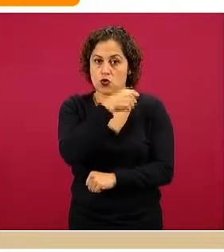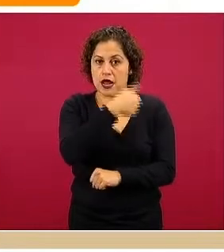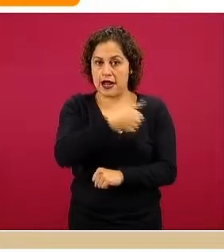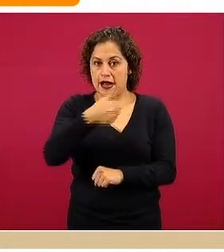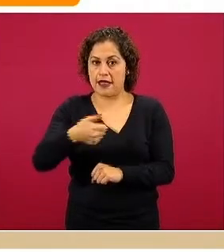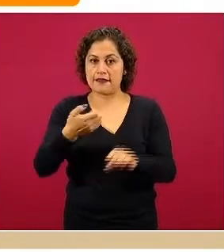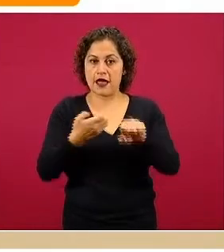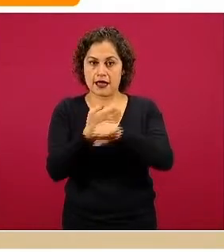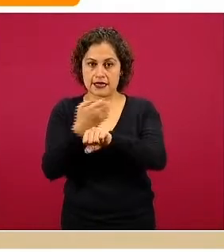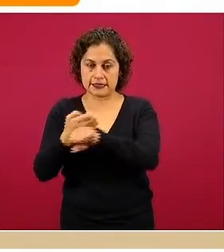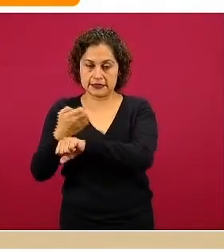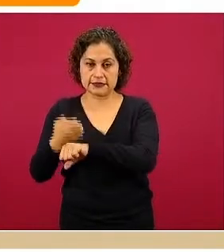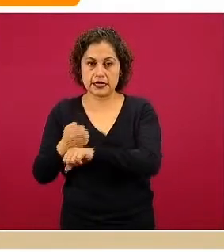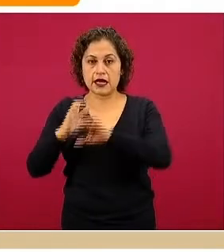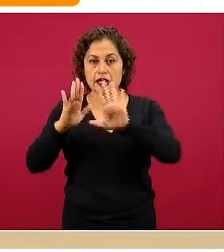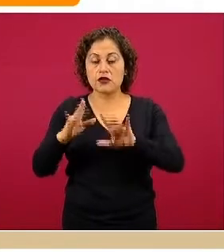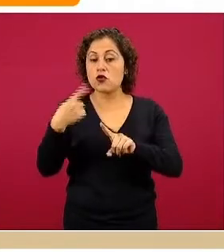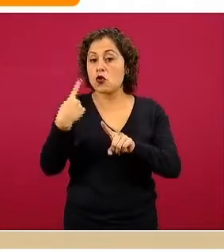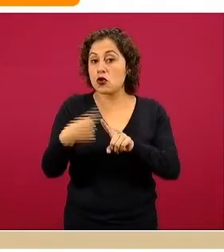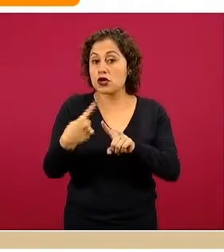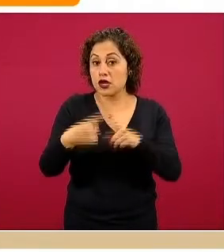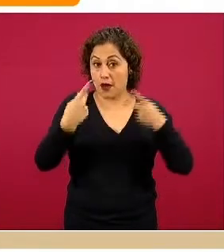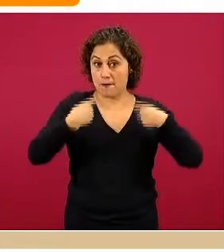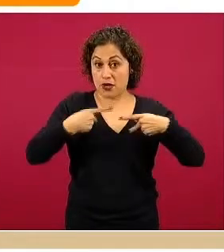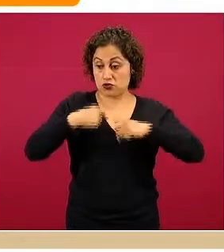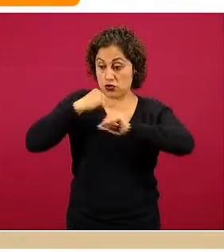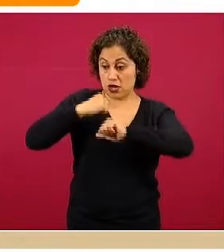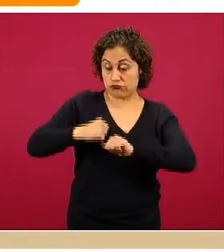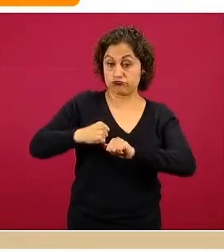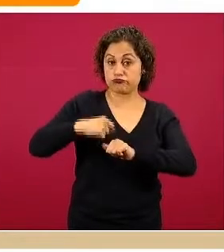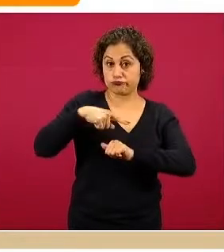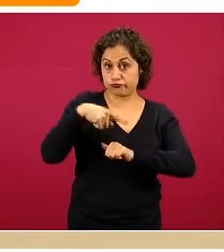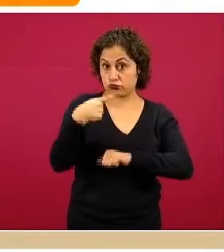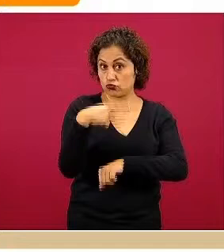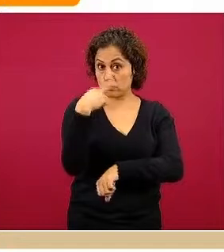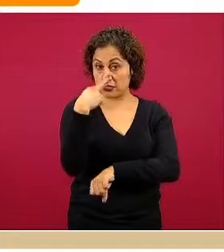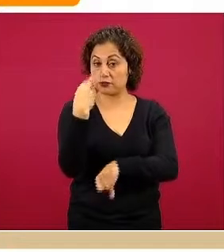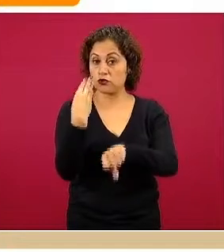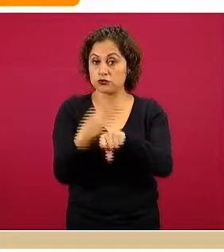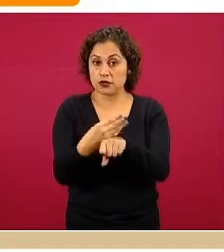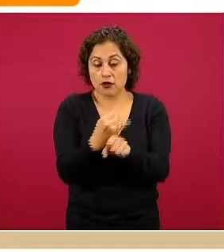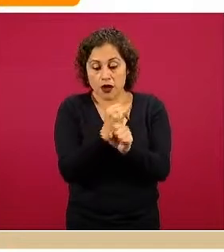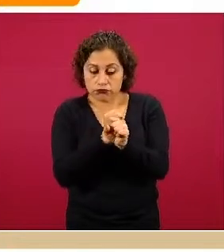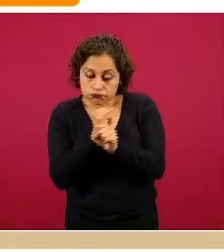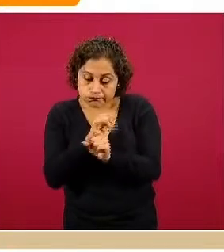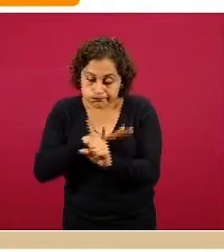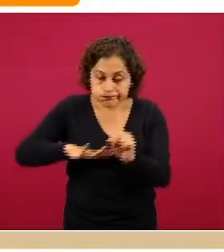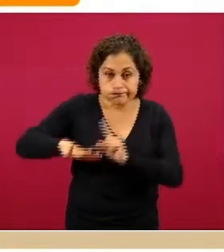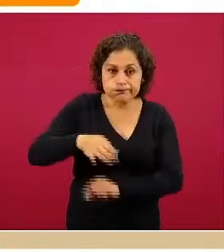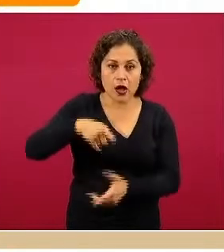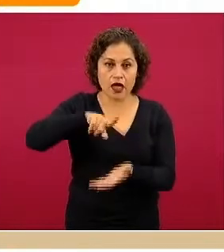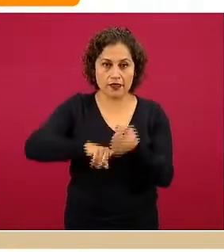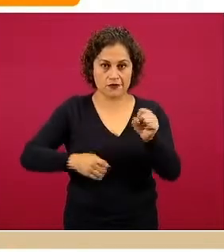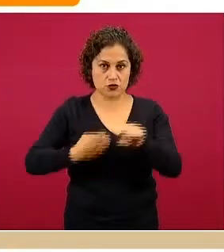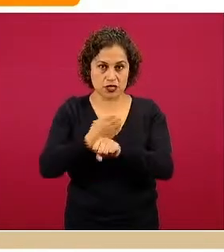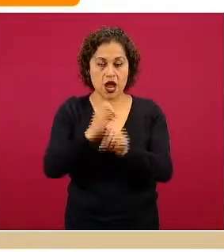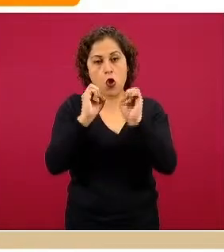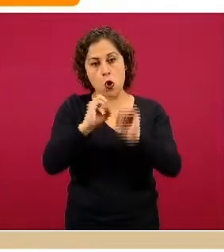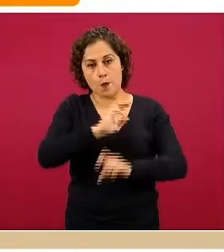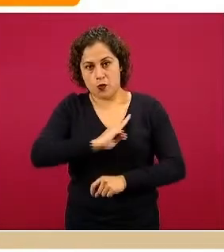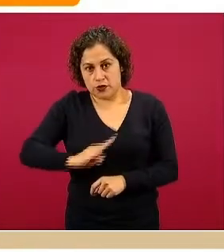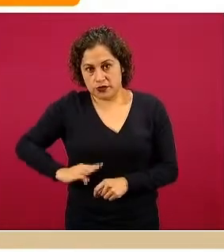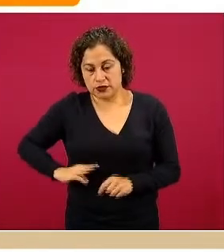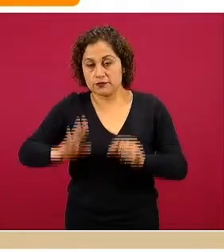del estado, la persona titular del gobierno del estado, tiene su análisis propio. Aquí lo que podemos ver